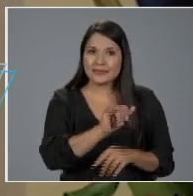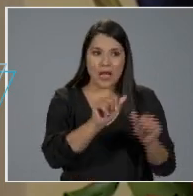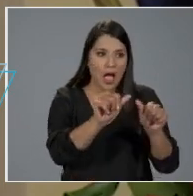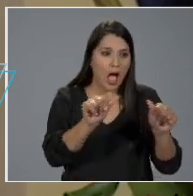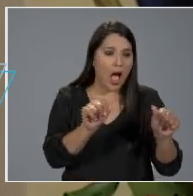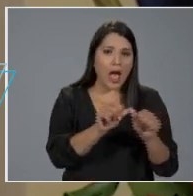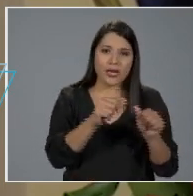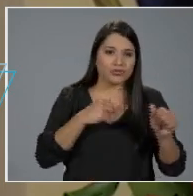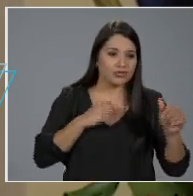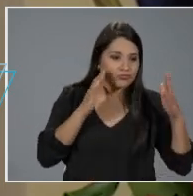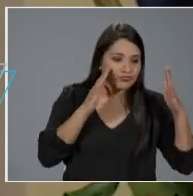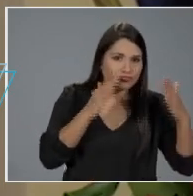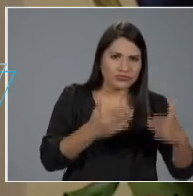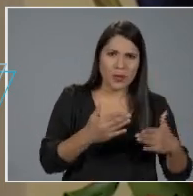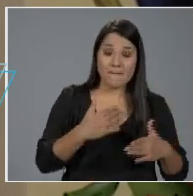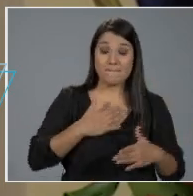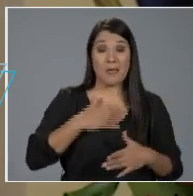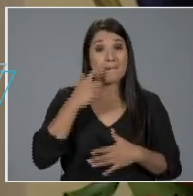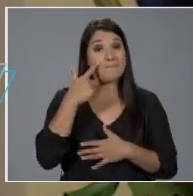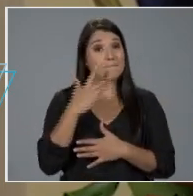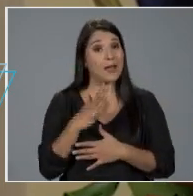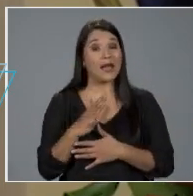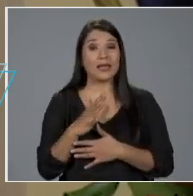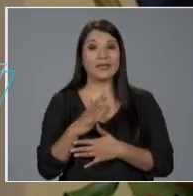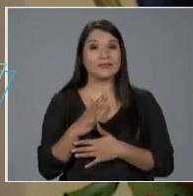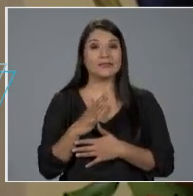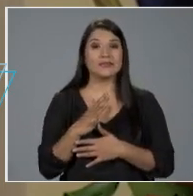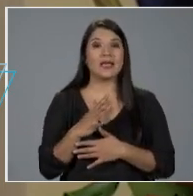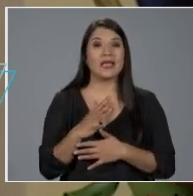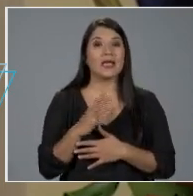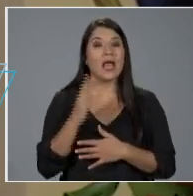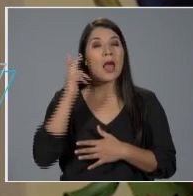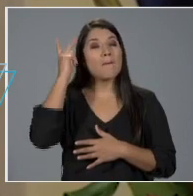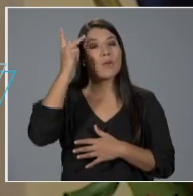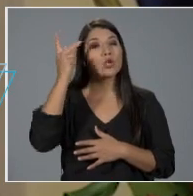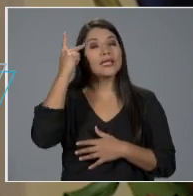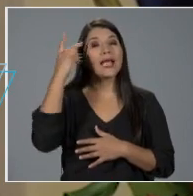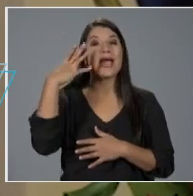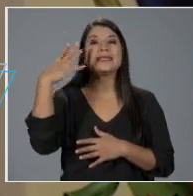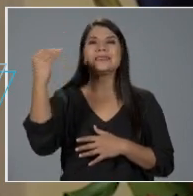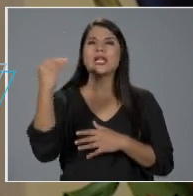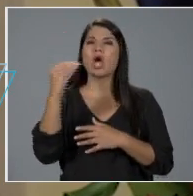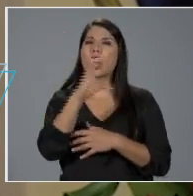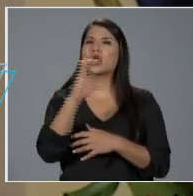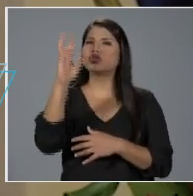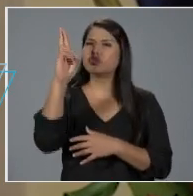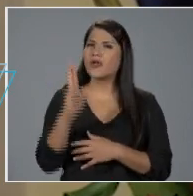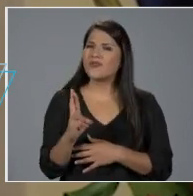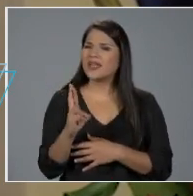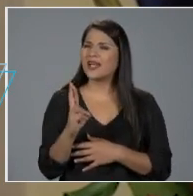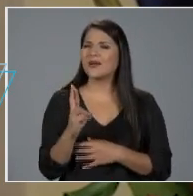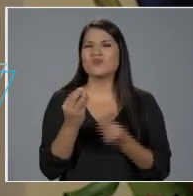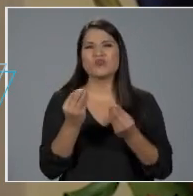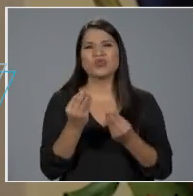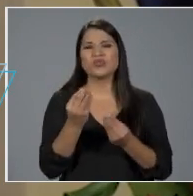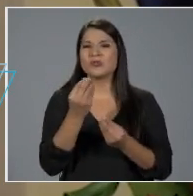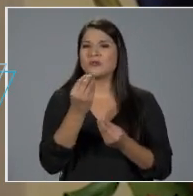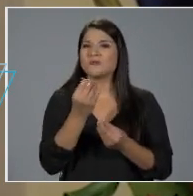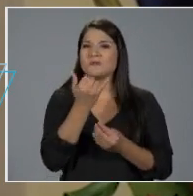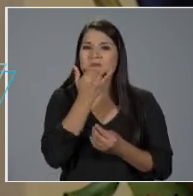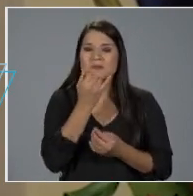vida, a mí me parece que el funcionamiento de la política exterior de Costa Rica ha sido altamente deficiente y